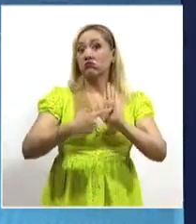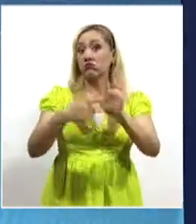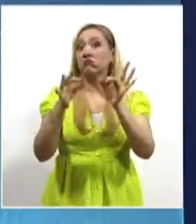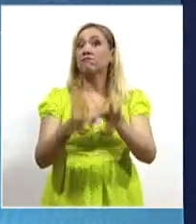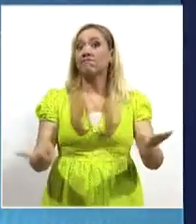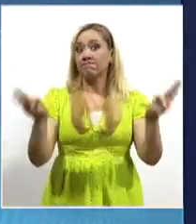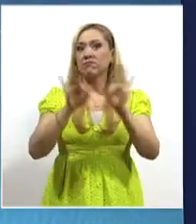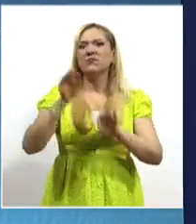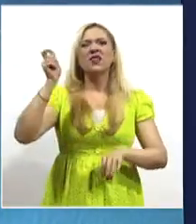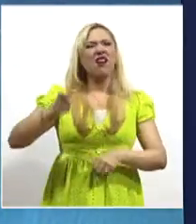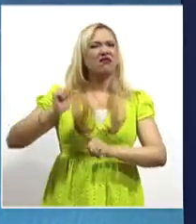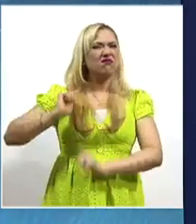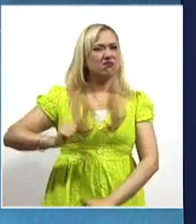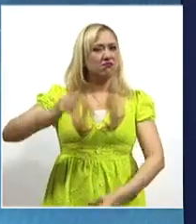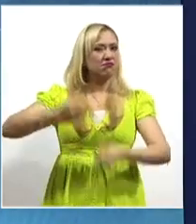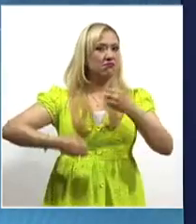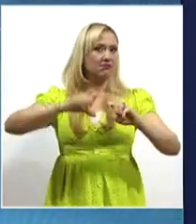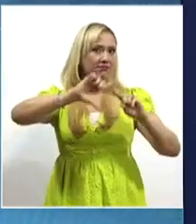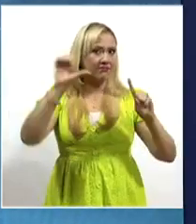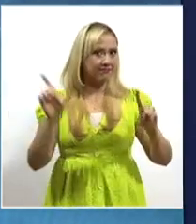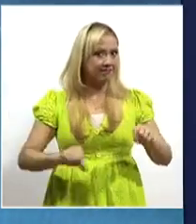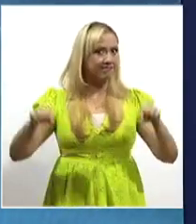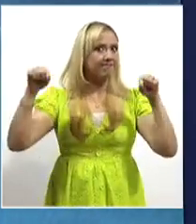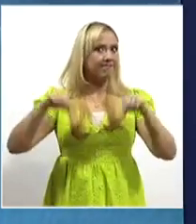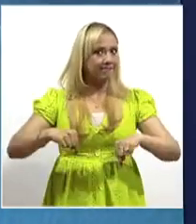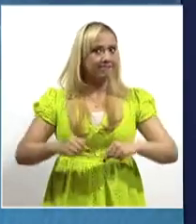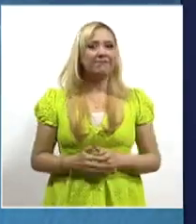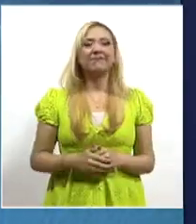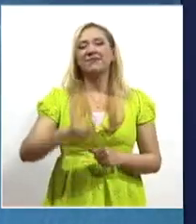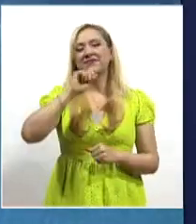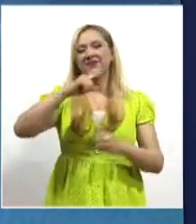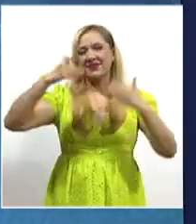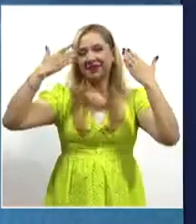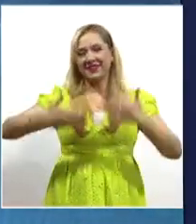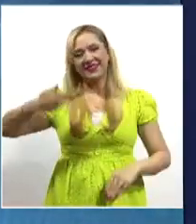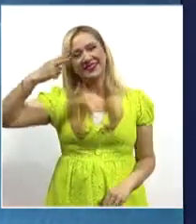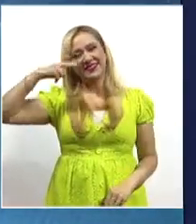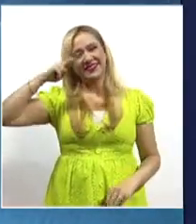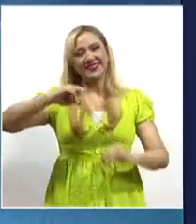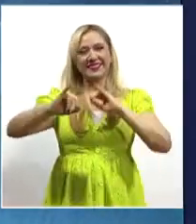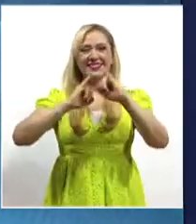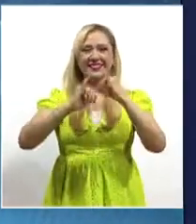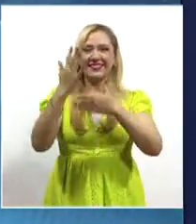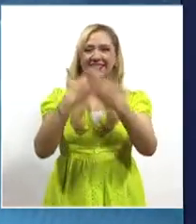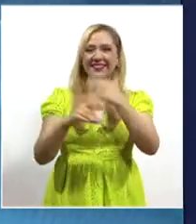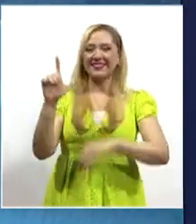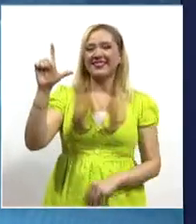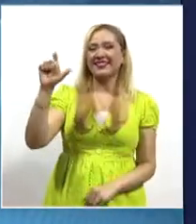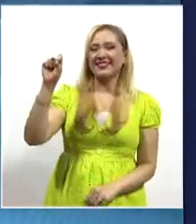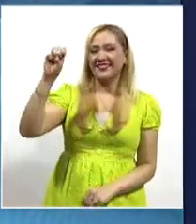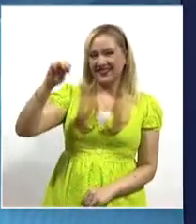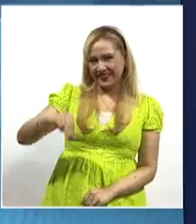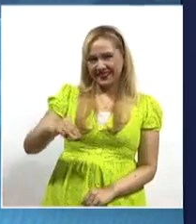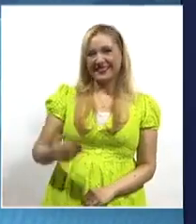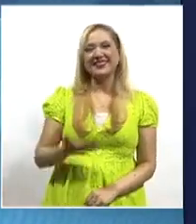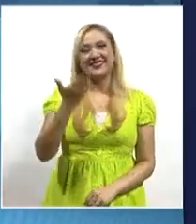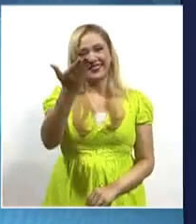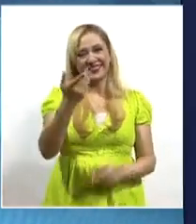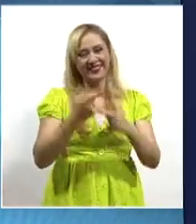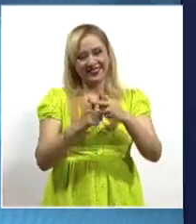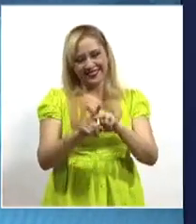más reciente generada en el Poder Judicial de la Federación. Saludo a mi compañera Nidia Díaz en la interpretación en lengua de señas